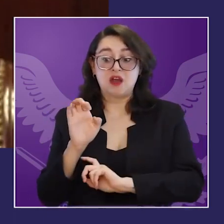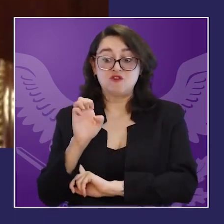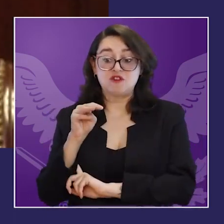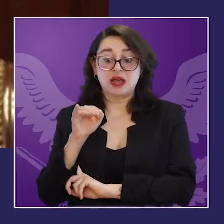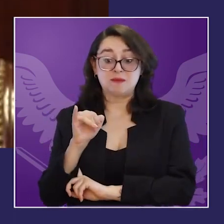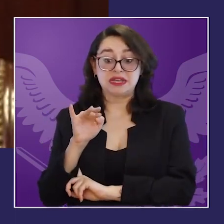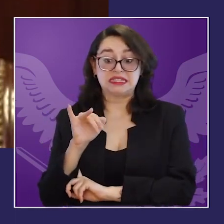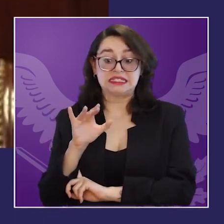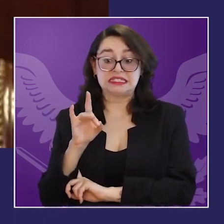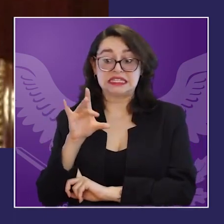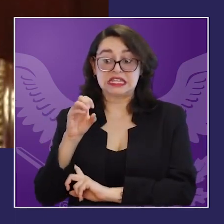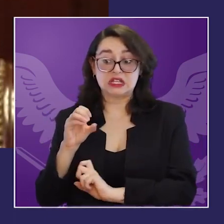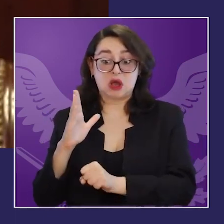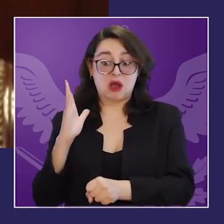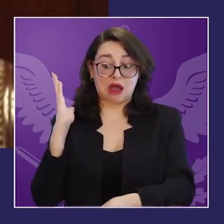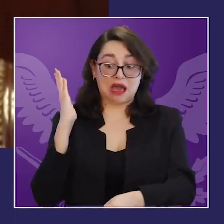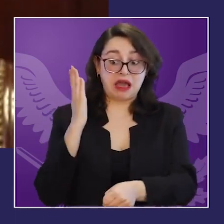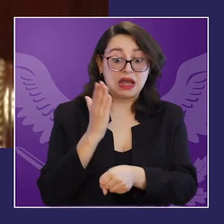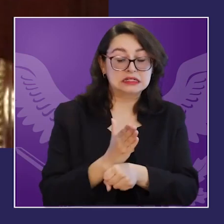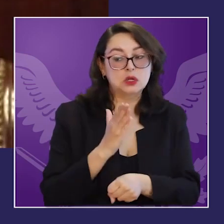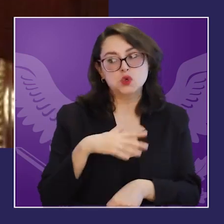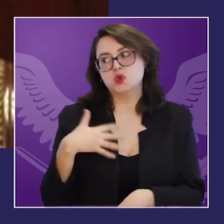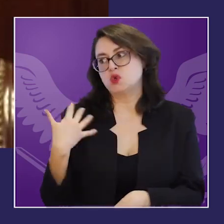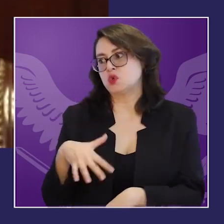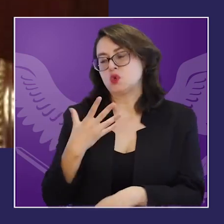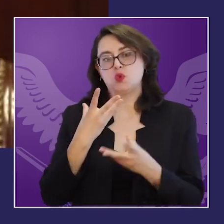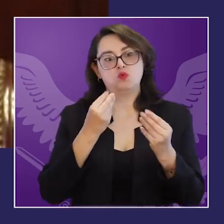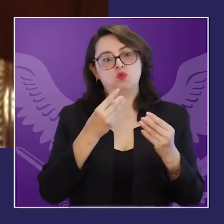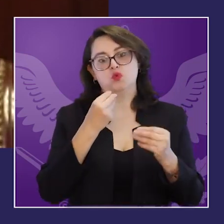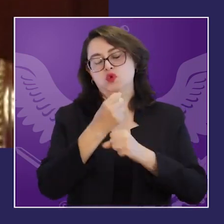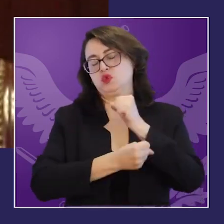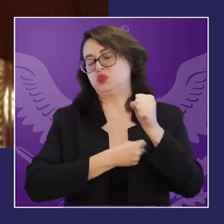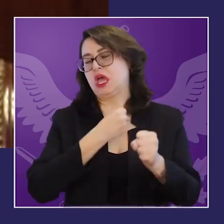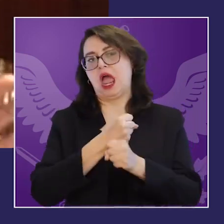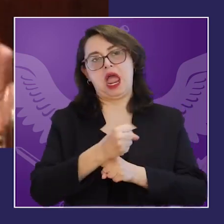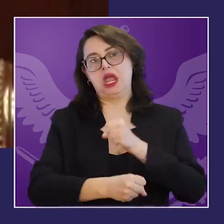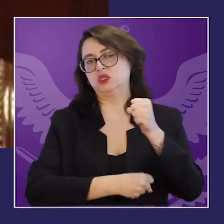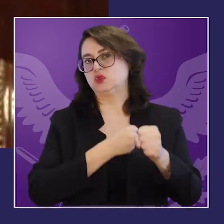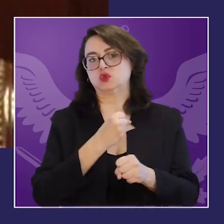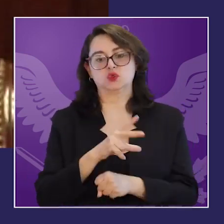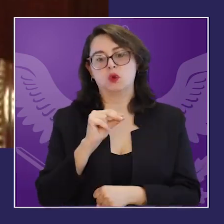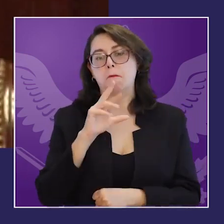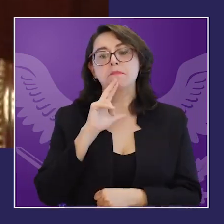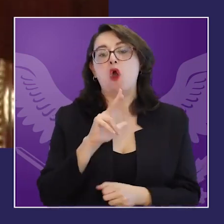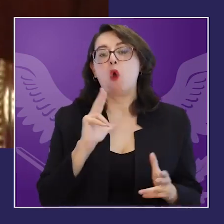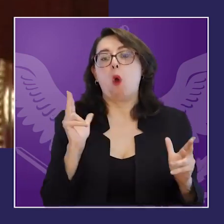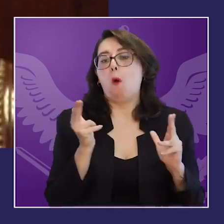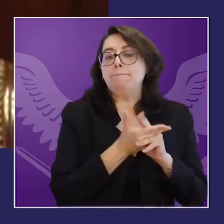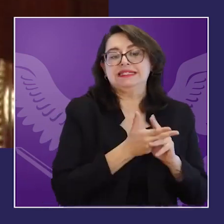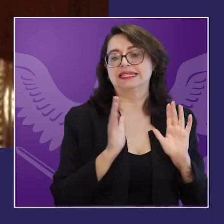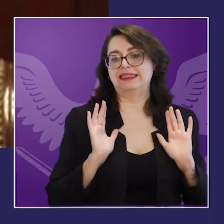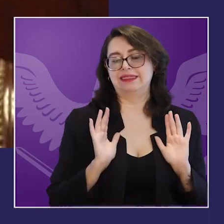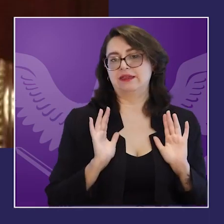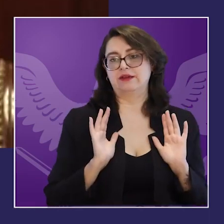pena de 20 años es desproporcionada, pero ¿desproporcionada para quién? Para el procesado, ¿sí? Yo sé que todas lo piensan, aunque ninguna se